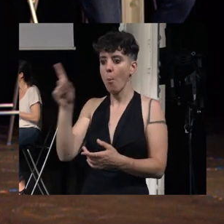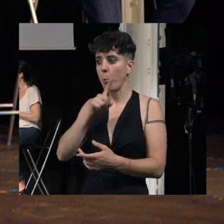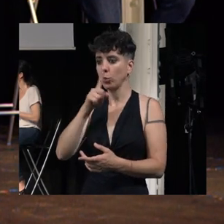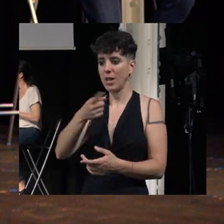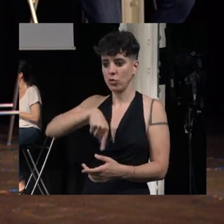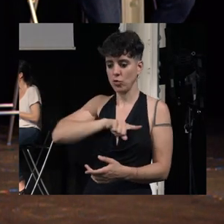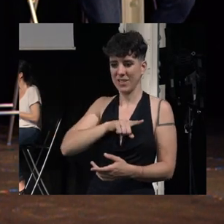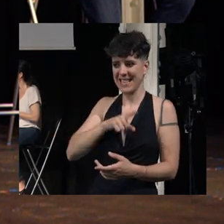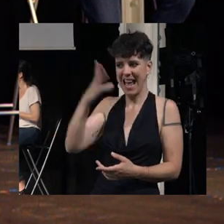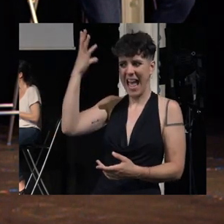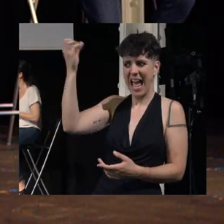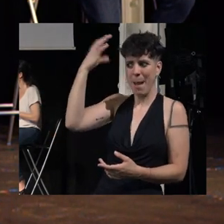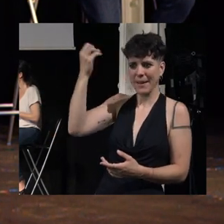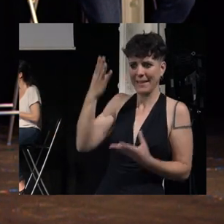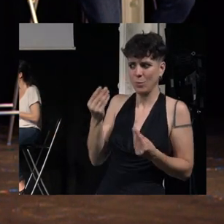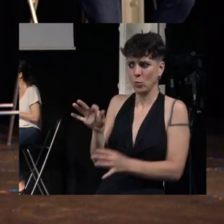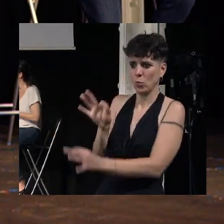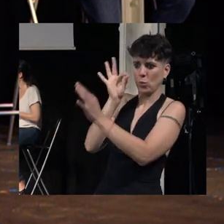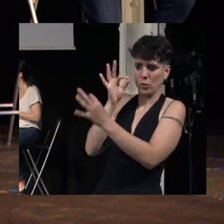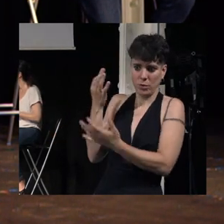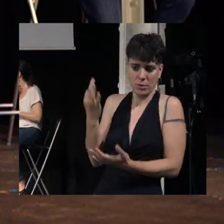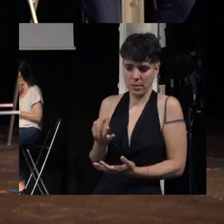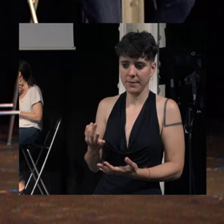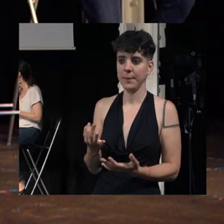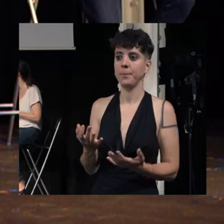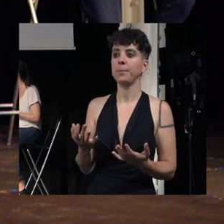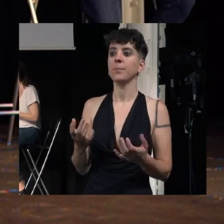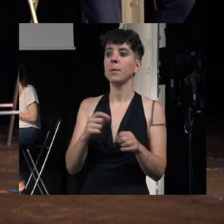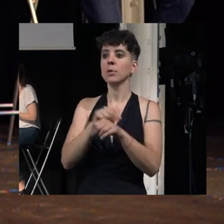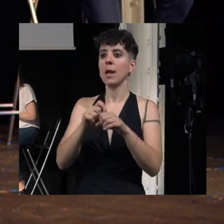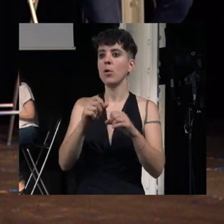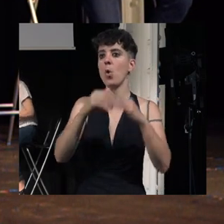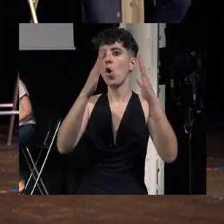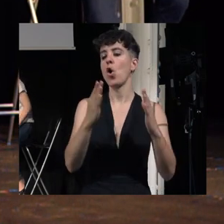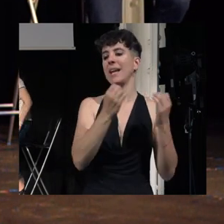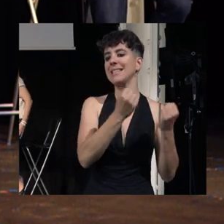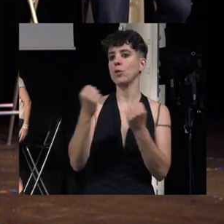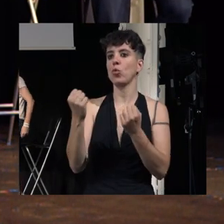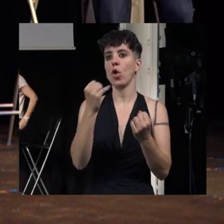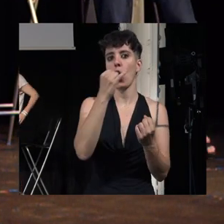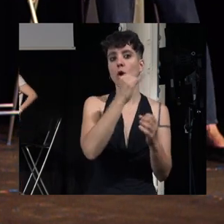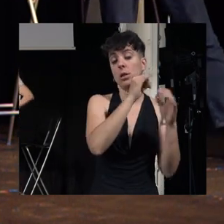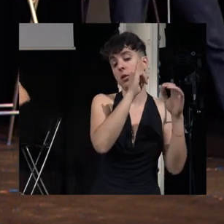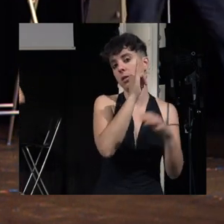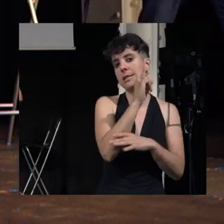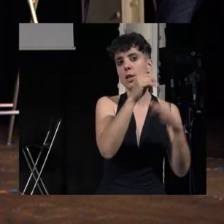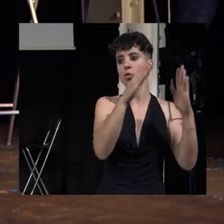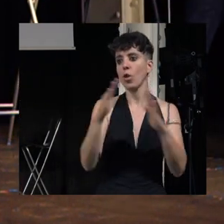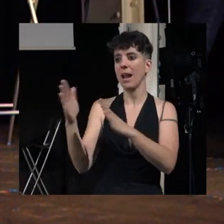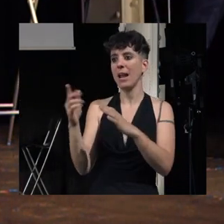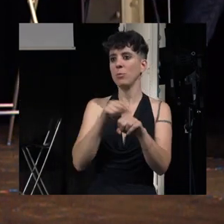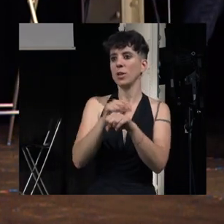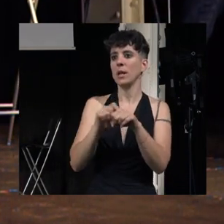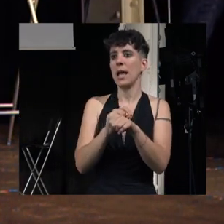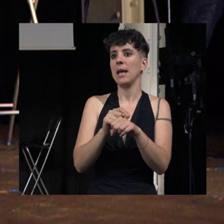la tradición, digamos, mayoritaria, más institucional, más de ese derecho encarnada,